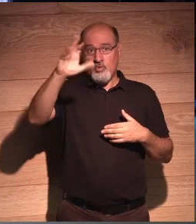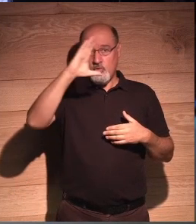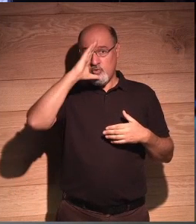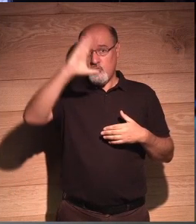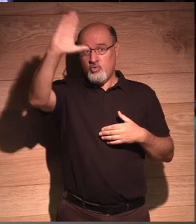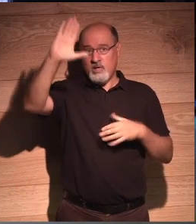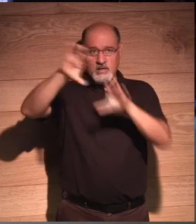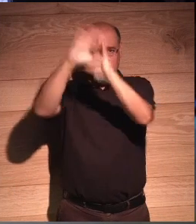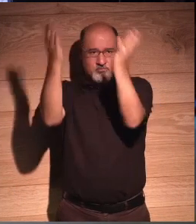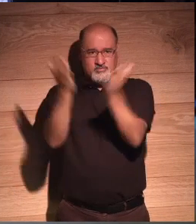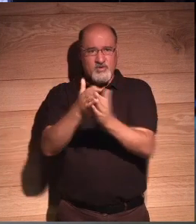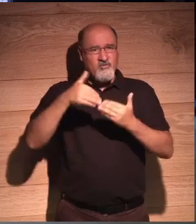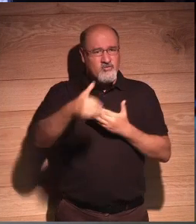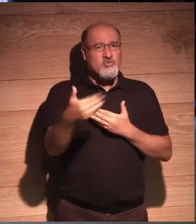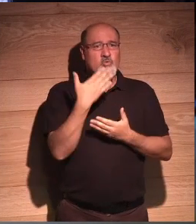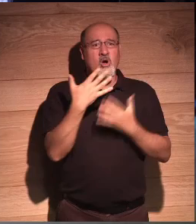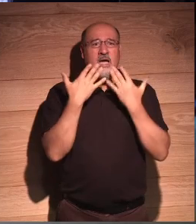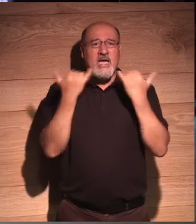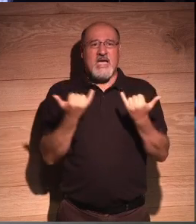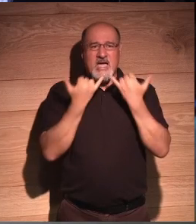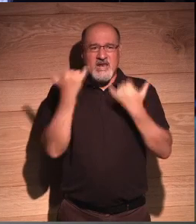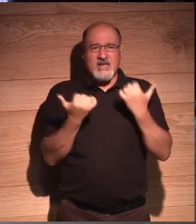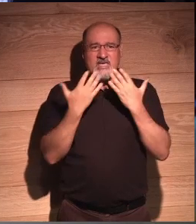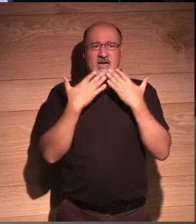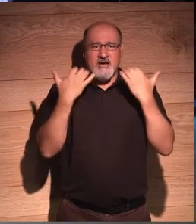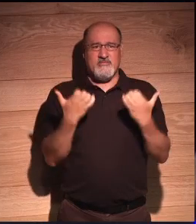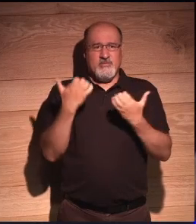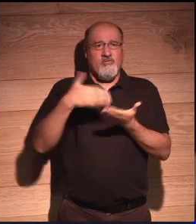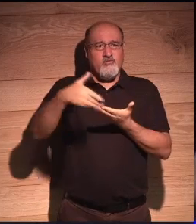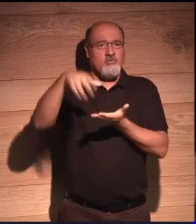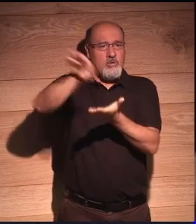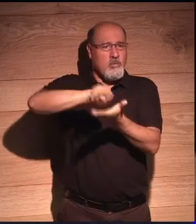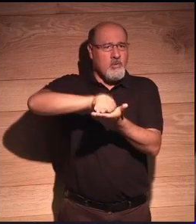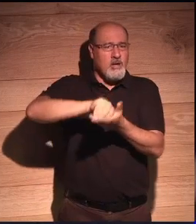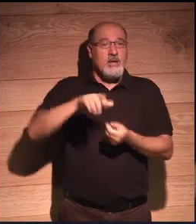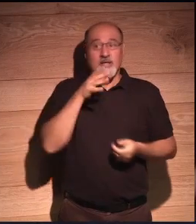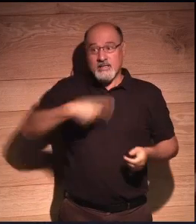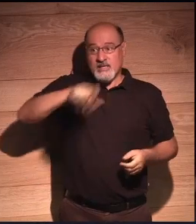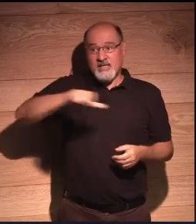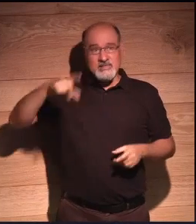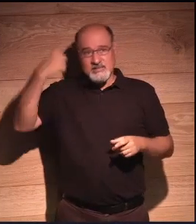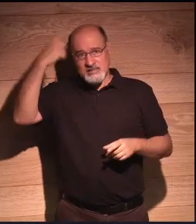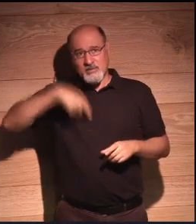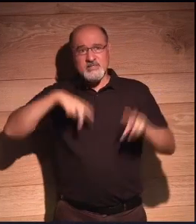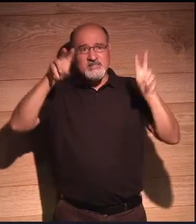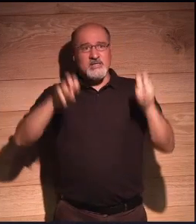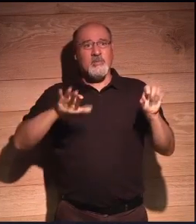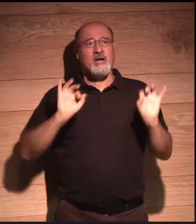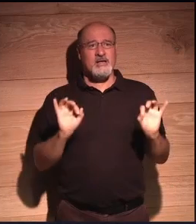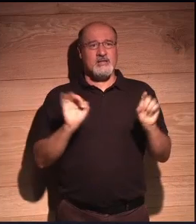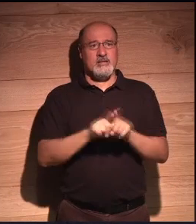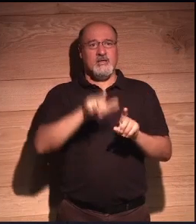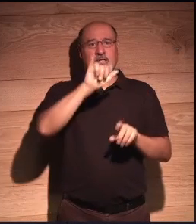como suministro de energía, ¿no? Con el helio 3 que me contabais, ¿no? Yo no sé si aquí la gente está un poco al corriente de ese tema, pero me gustaría que nos